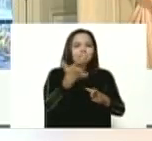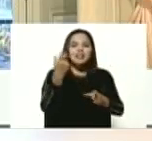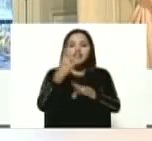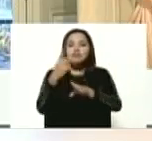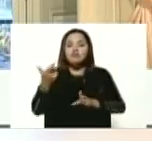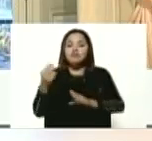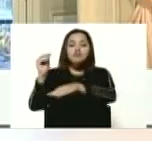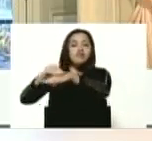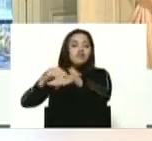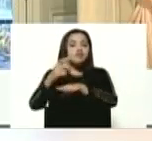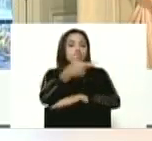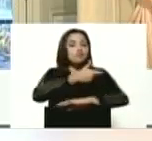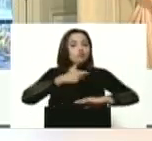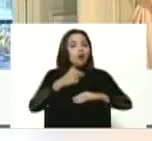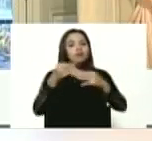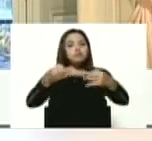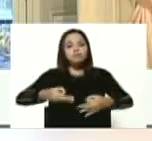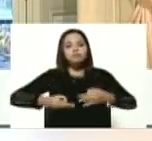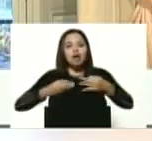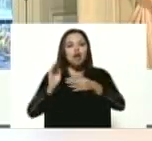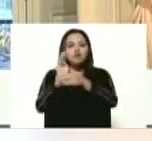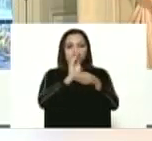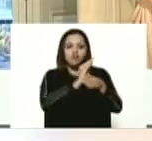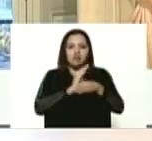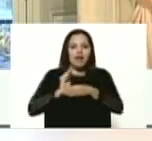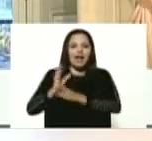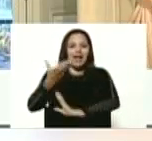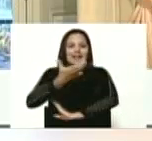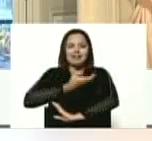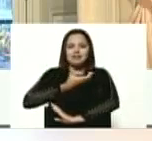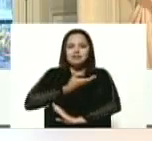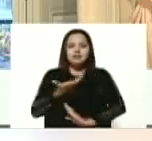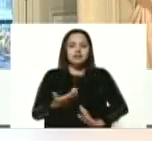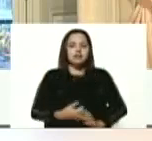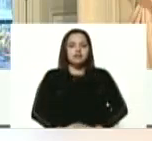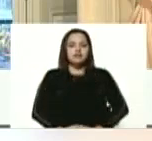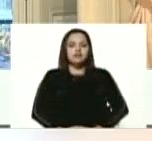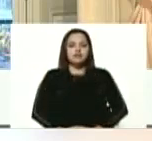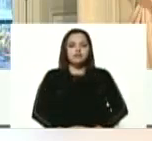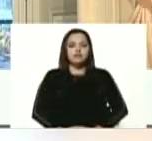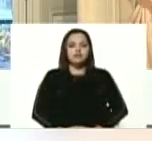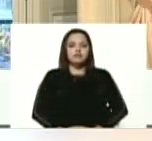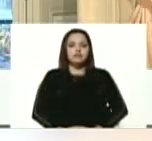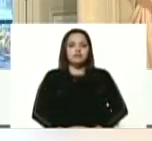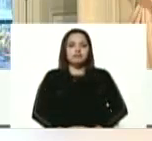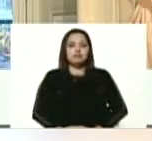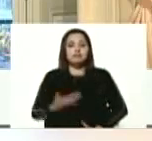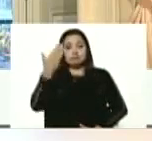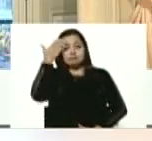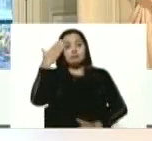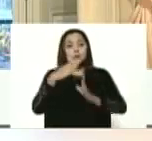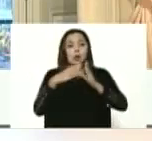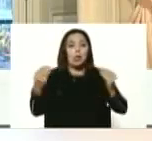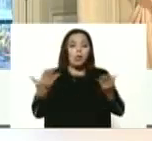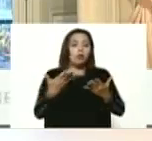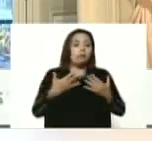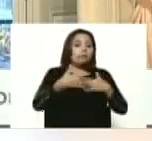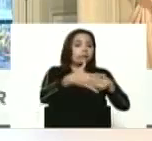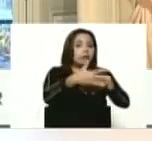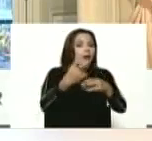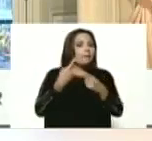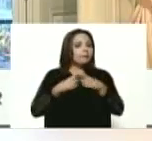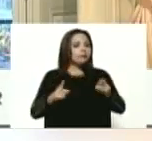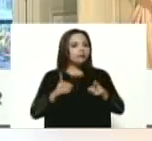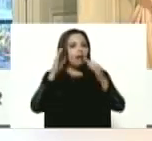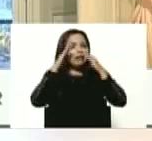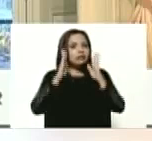gobernadores y gobernadoras, a los protectores, alcaldesas, sé que todo el mundo anda en campaña, pero no descuiden ni